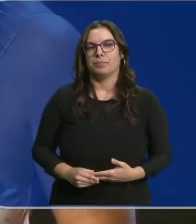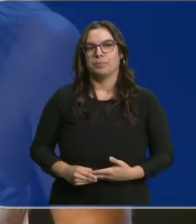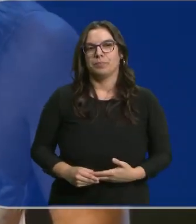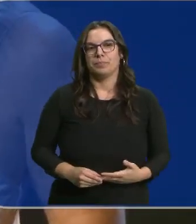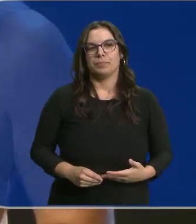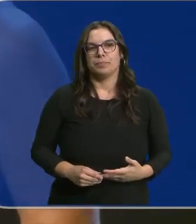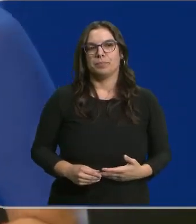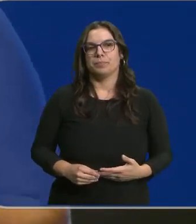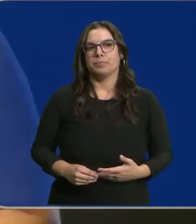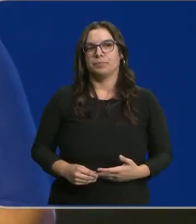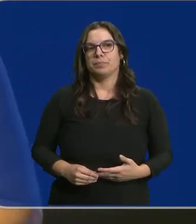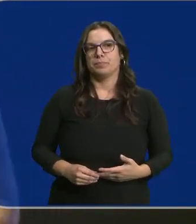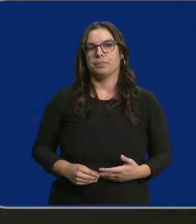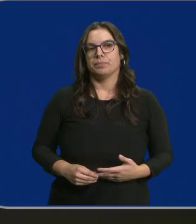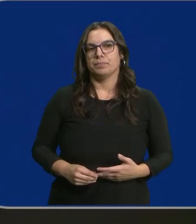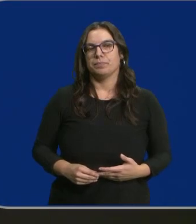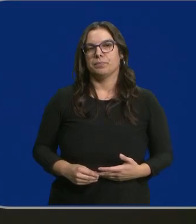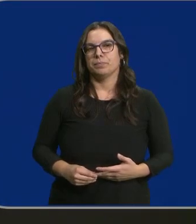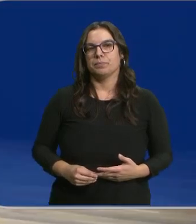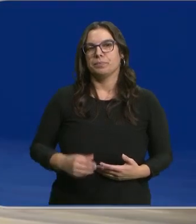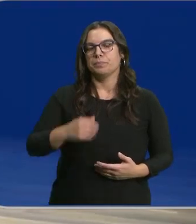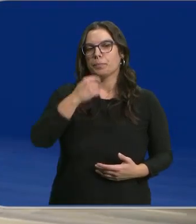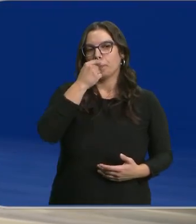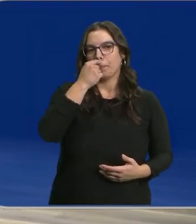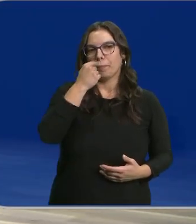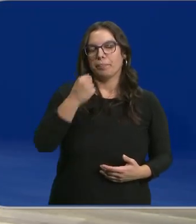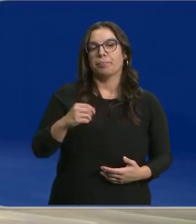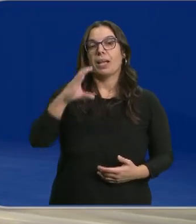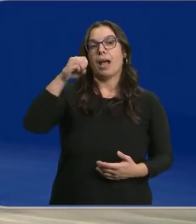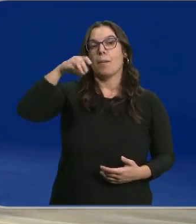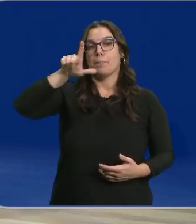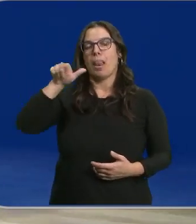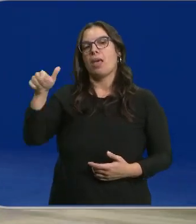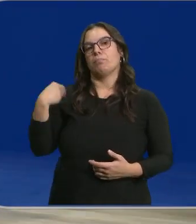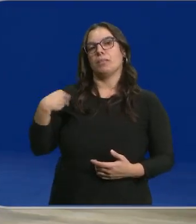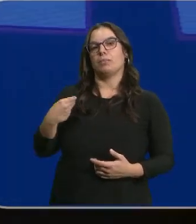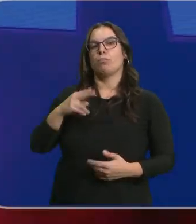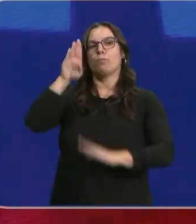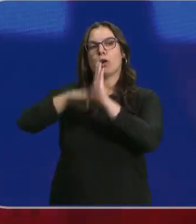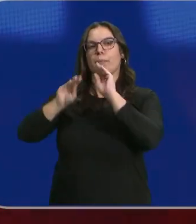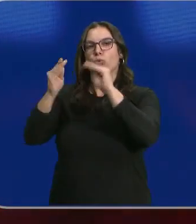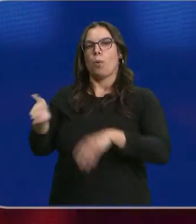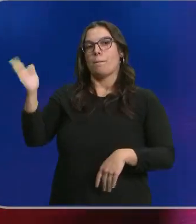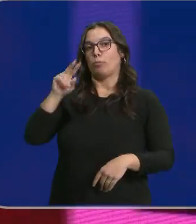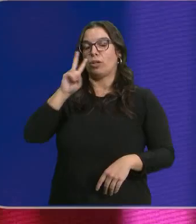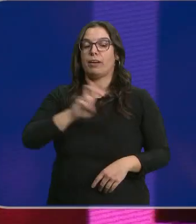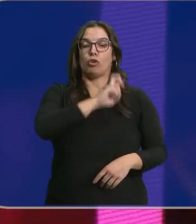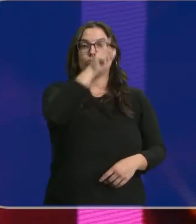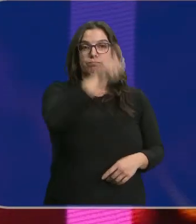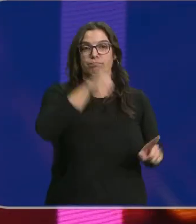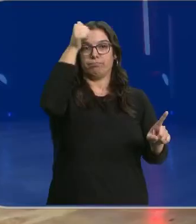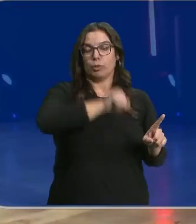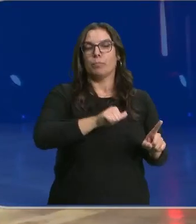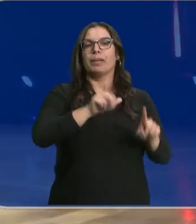a la noche, televisión viva, televisión cercana. Cristina Camel al frente de Vamos a Ver y José Luis Martín en Cuestión